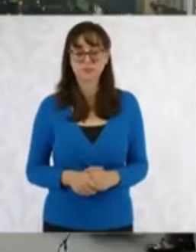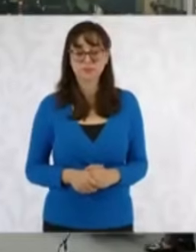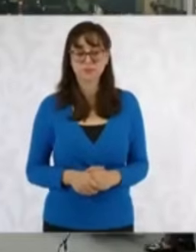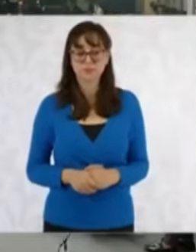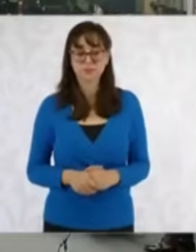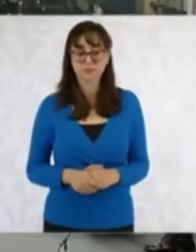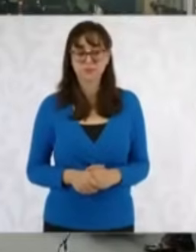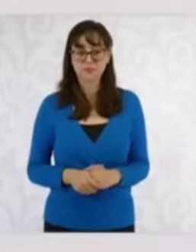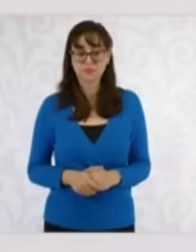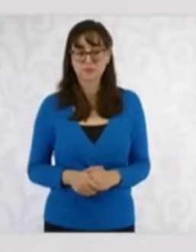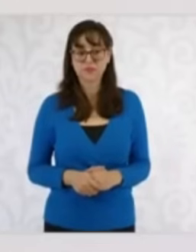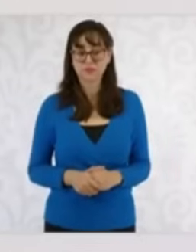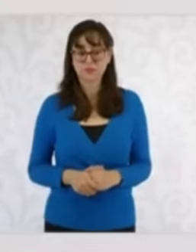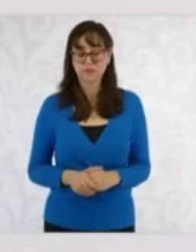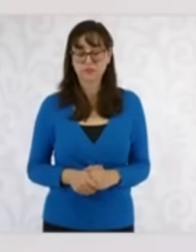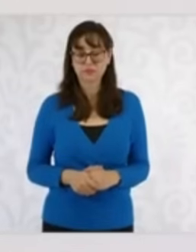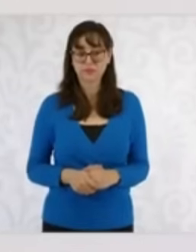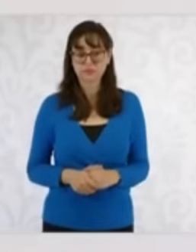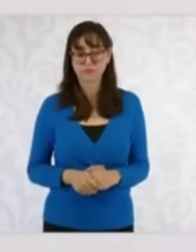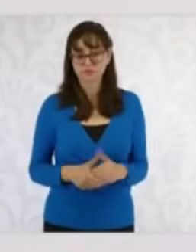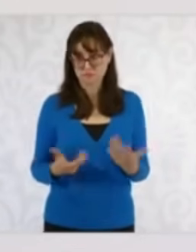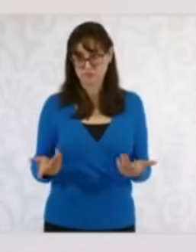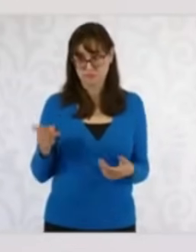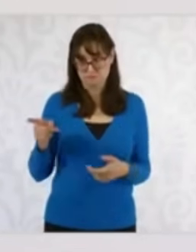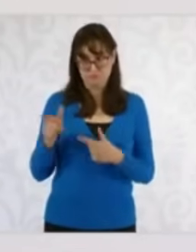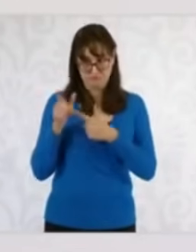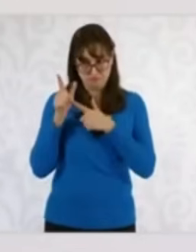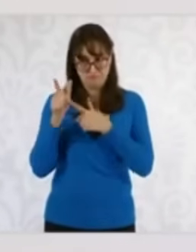Y el derecho. Claro.